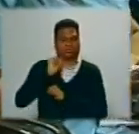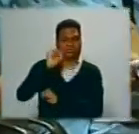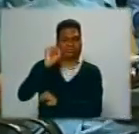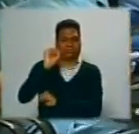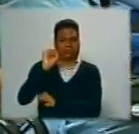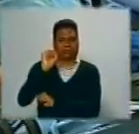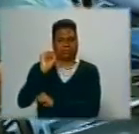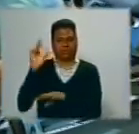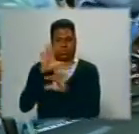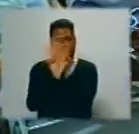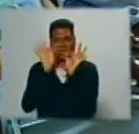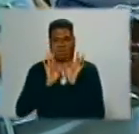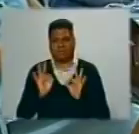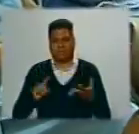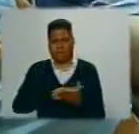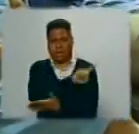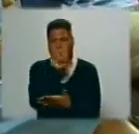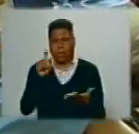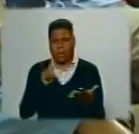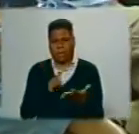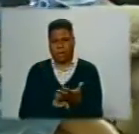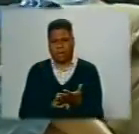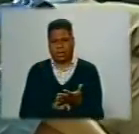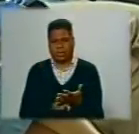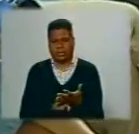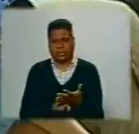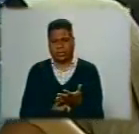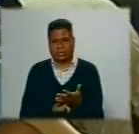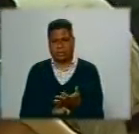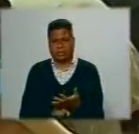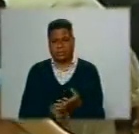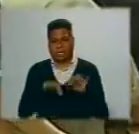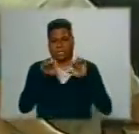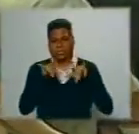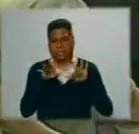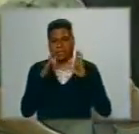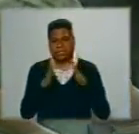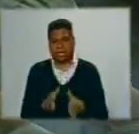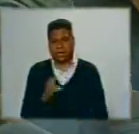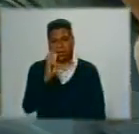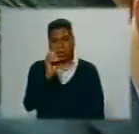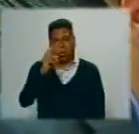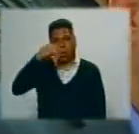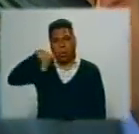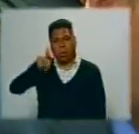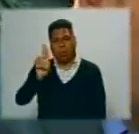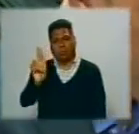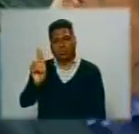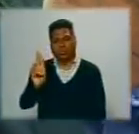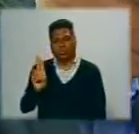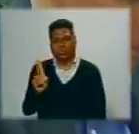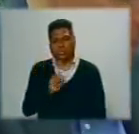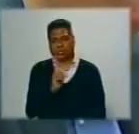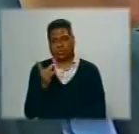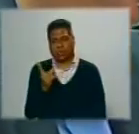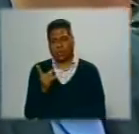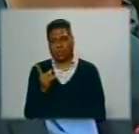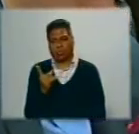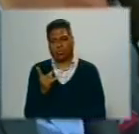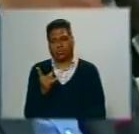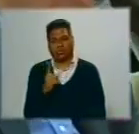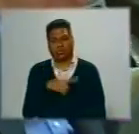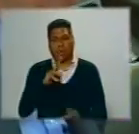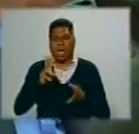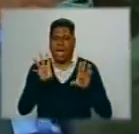manera contundente esta recomendación del secretario general de la ONU de desconocer ese acuerdo